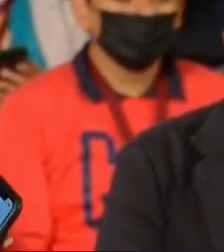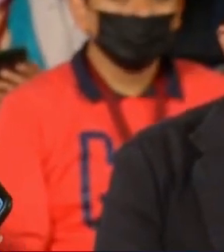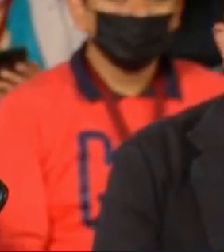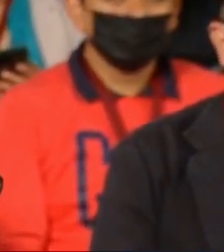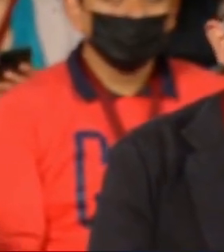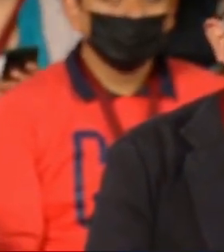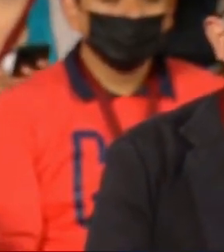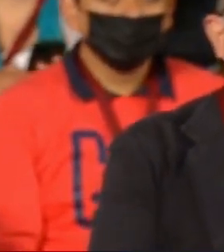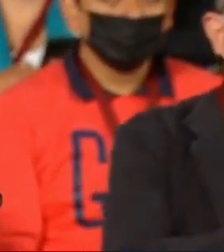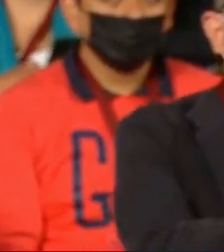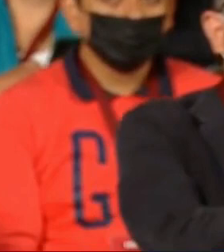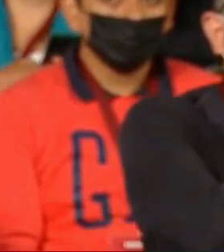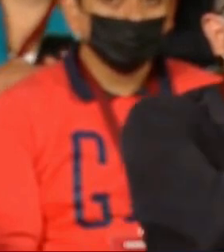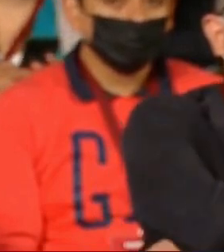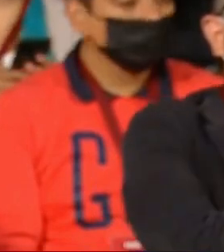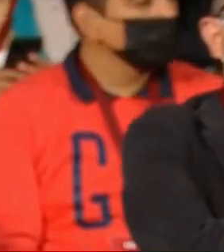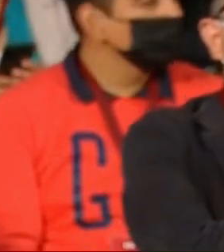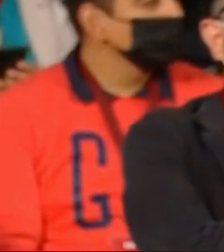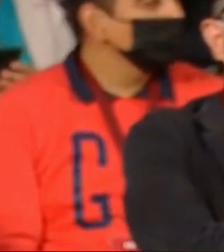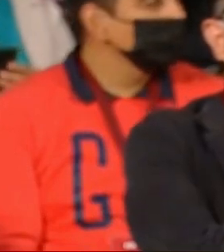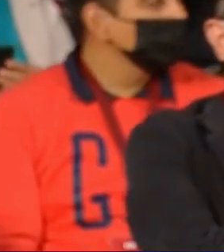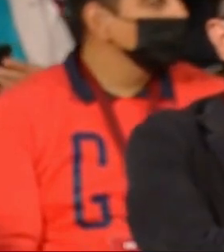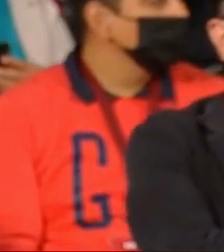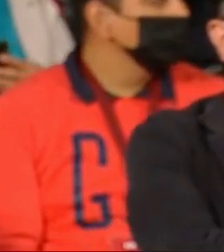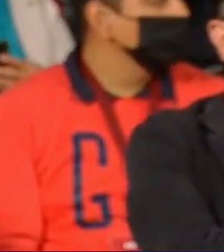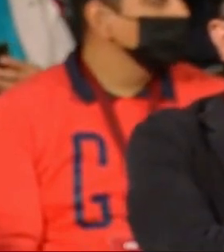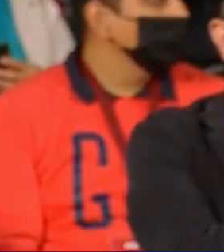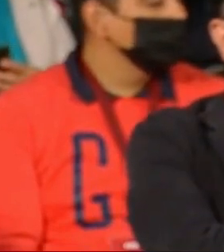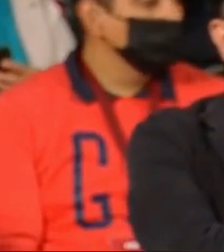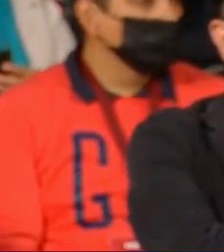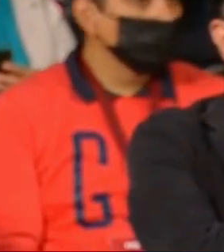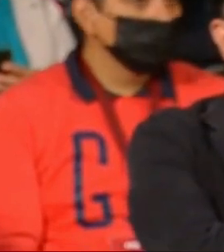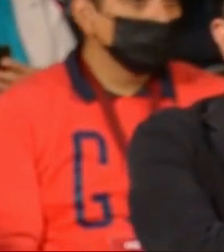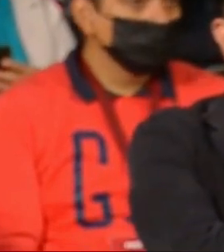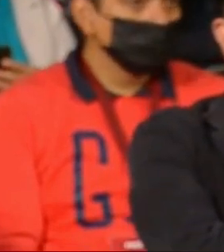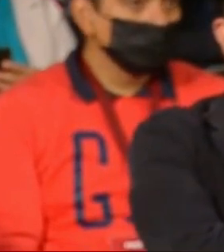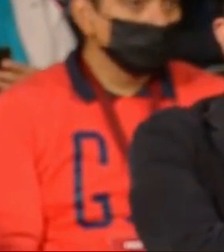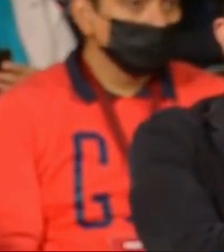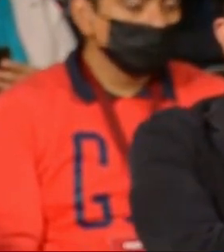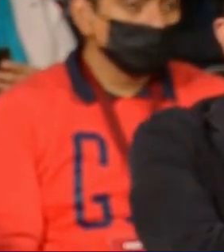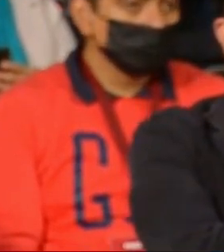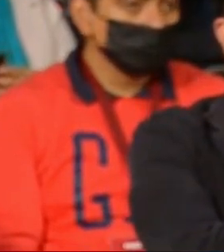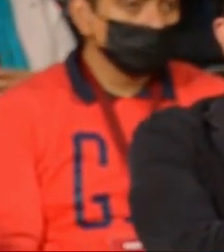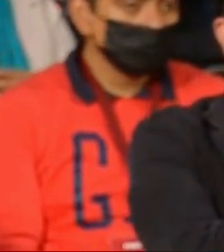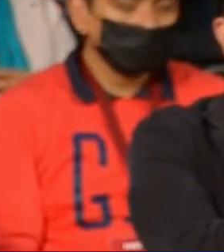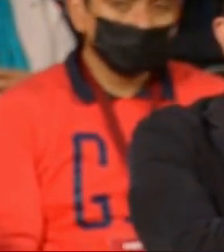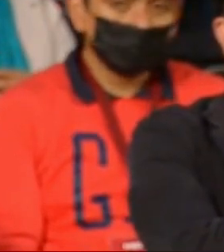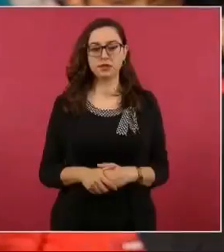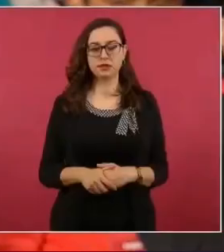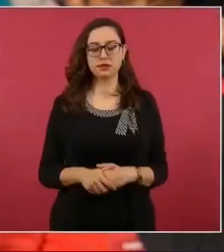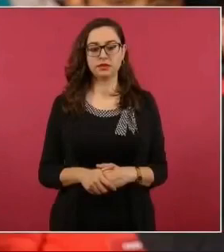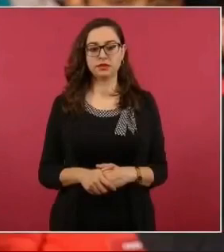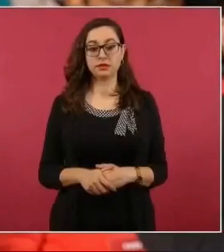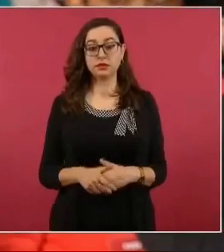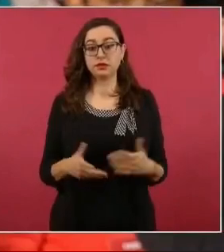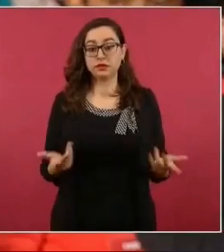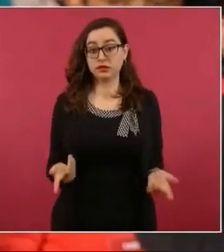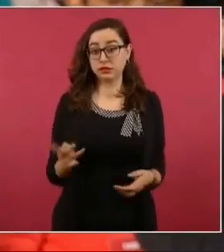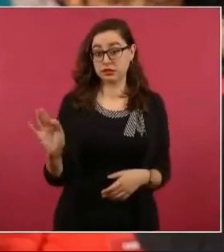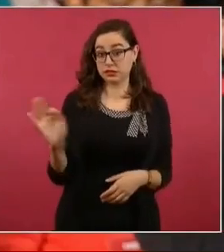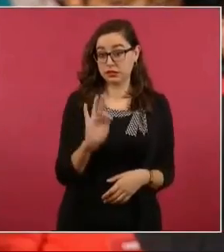que pretende que las Fuerzas Armadas se queden en las calles hasta 2028. De hecho, ya hay una pugna ahí